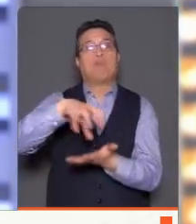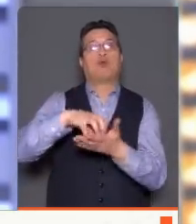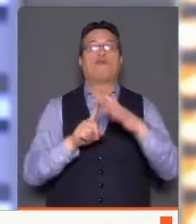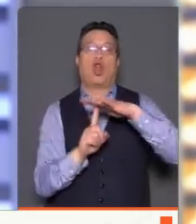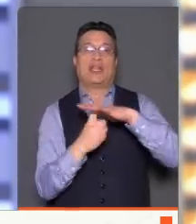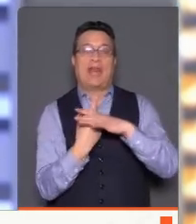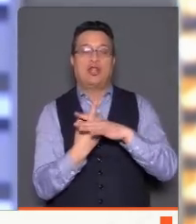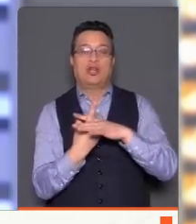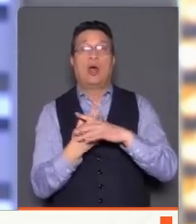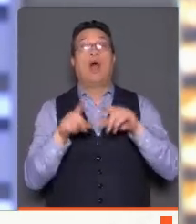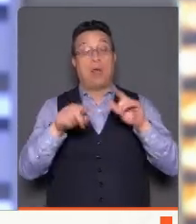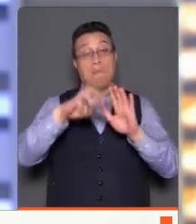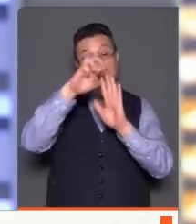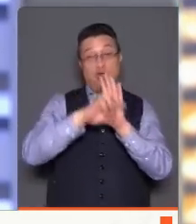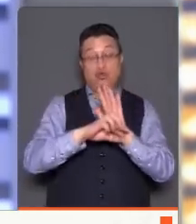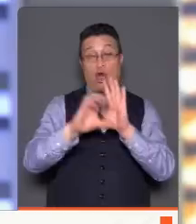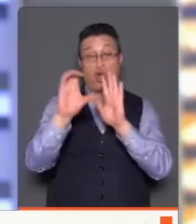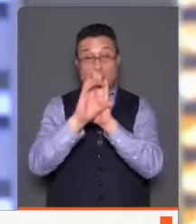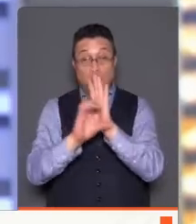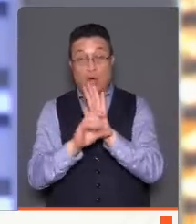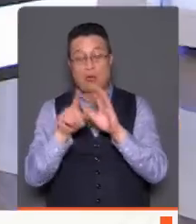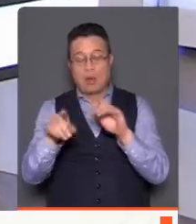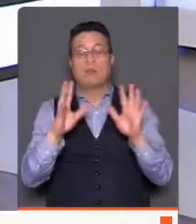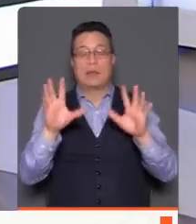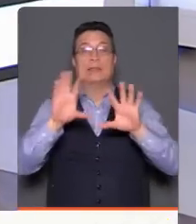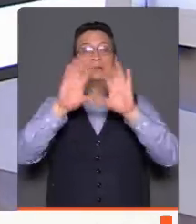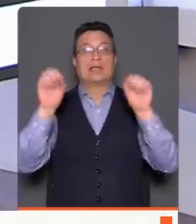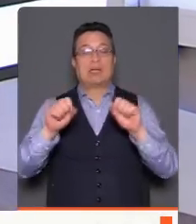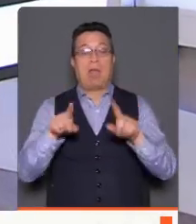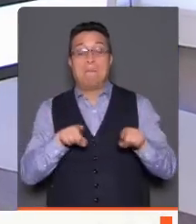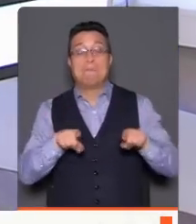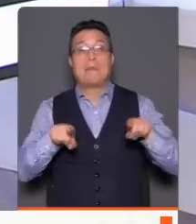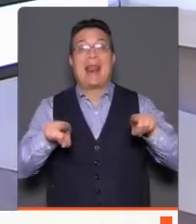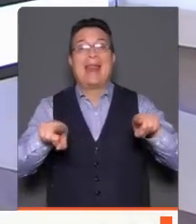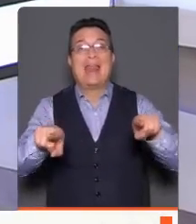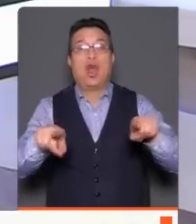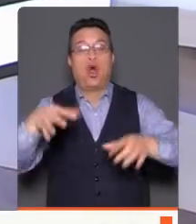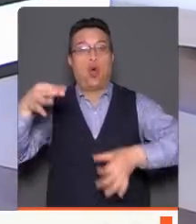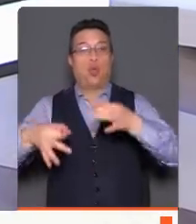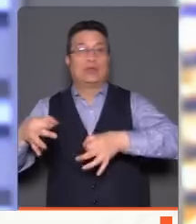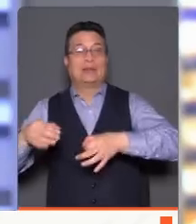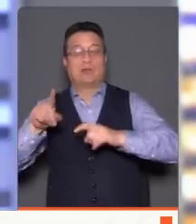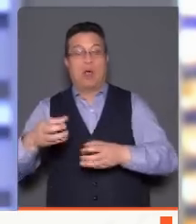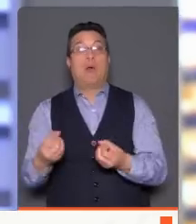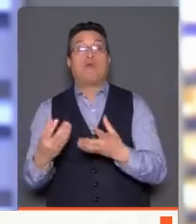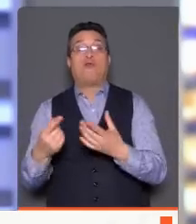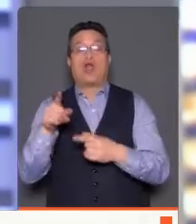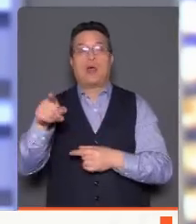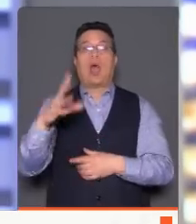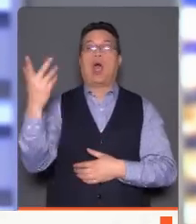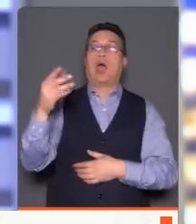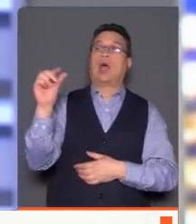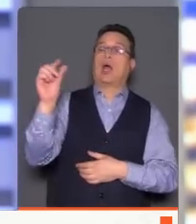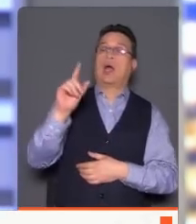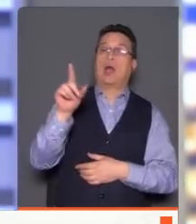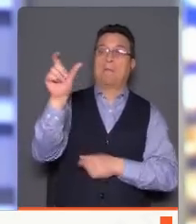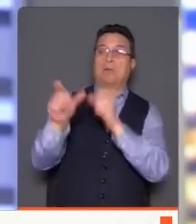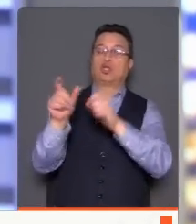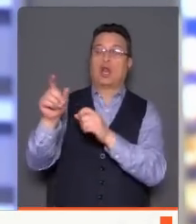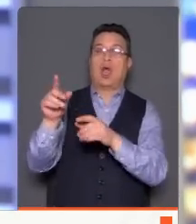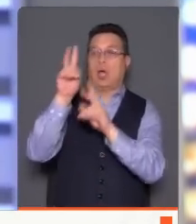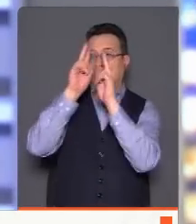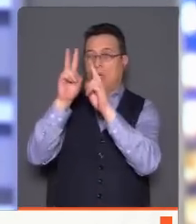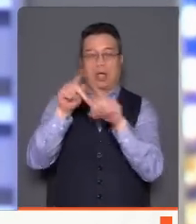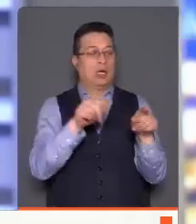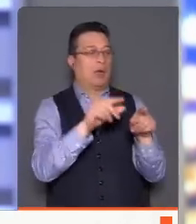que el proyecto constitucional hoy día, generando sistemas paralelos de justicia, lo que hace generar ciudadanos de primera y segunda categoría y un sinnúmero